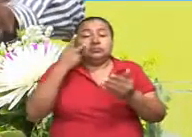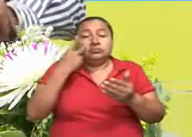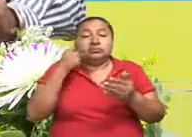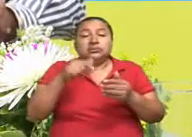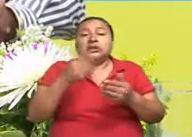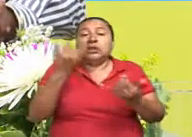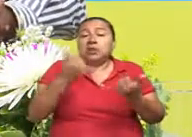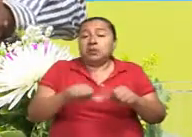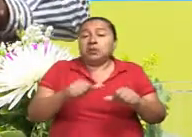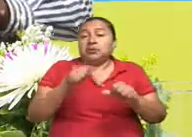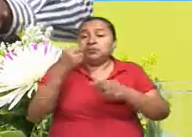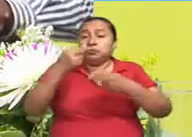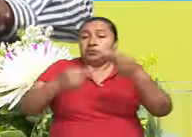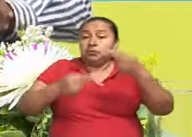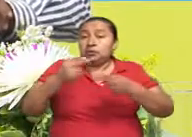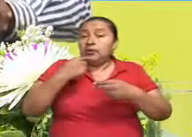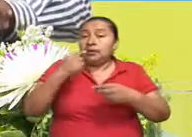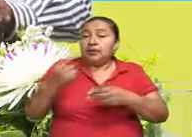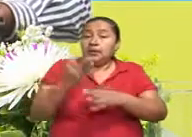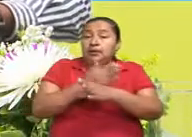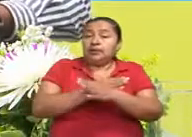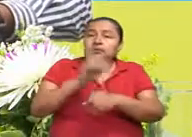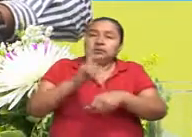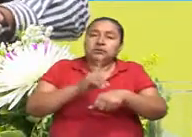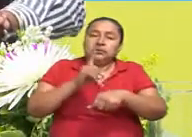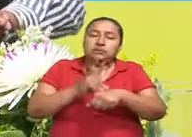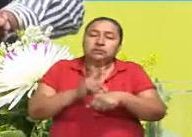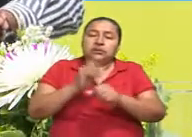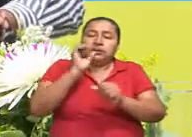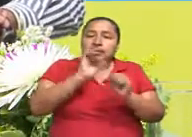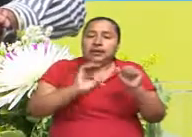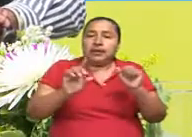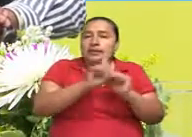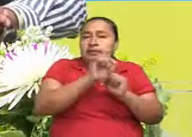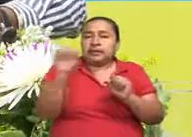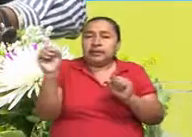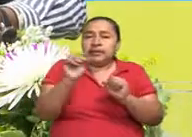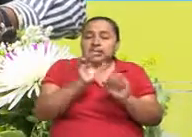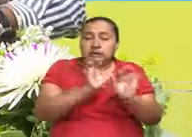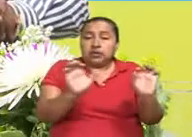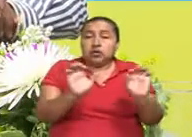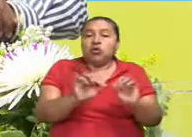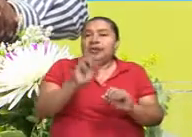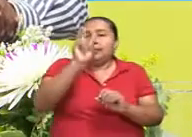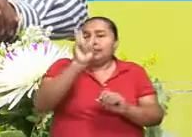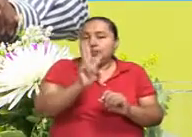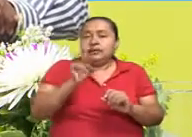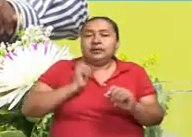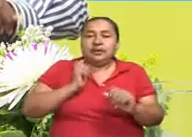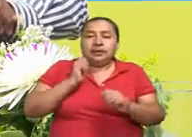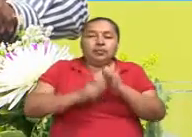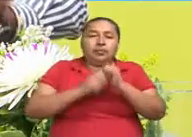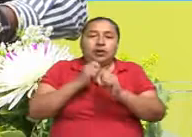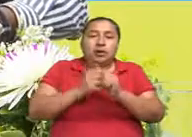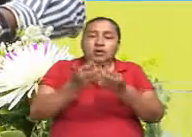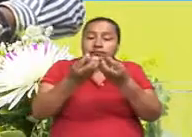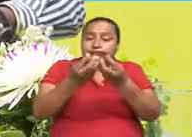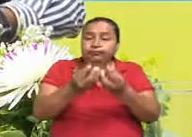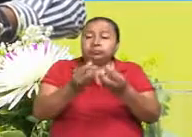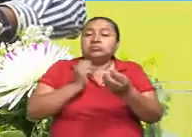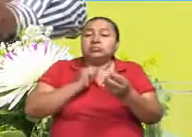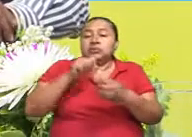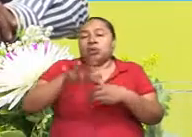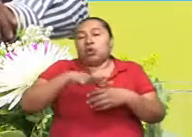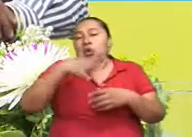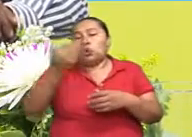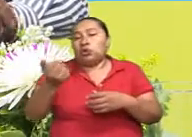las estadísticas que nos dijo la doctora, de cada 100 niños, 3 nacen con este trastorno testicular, y en el